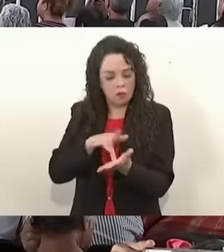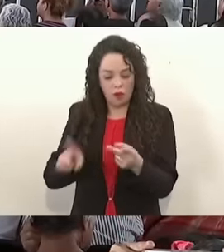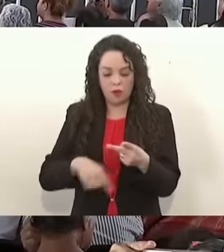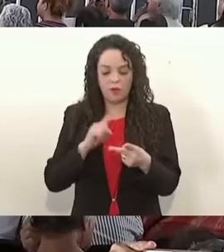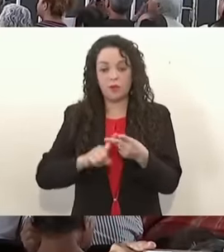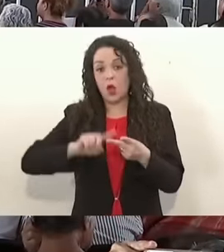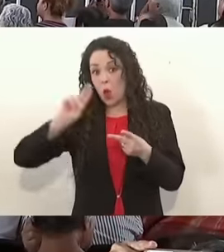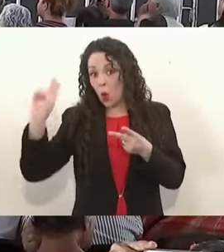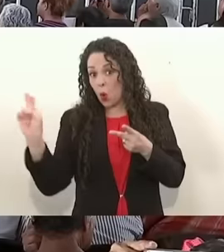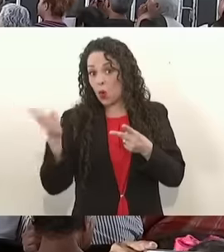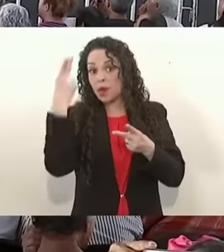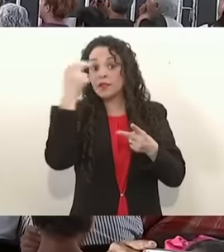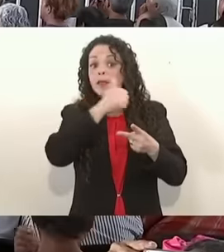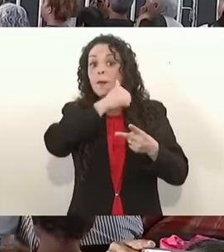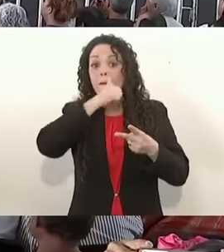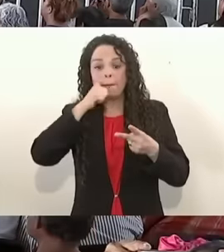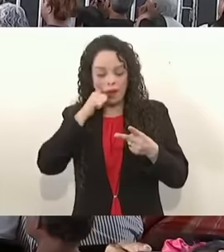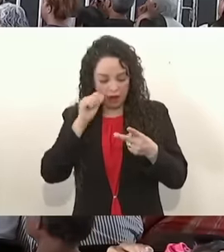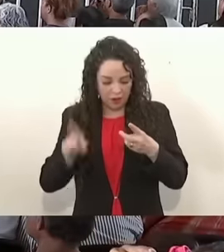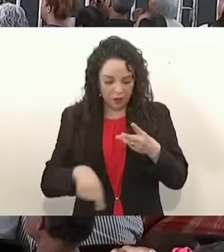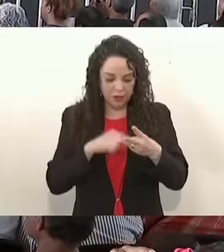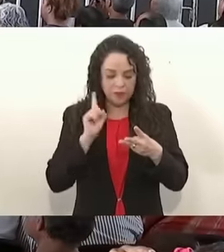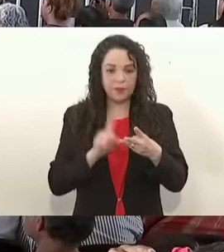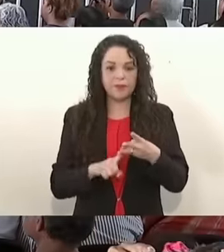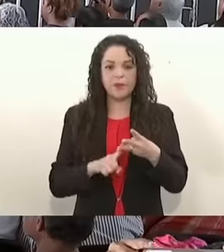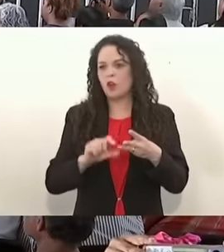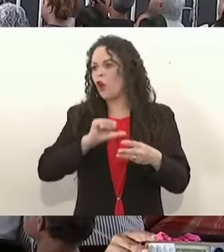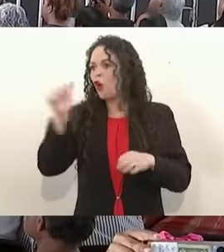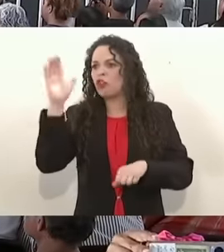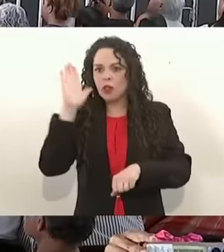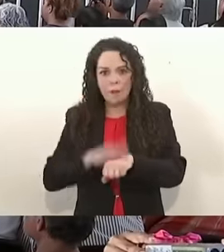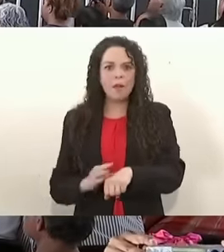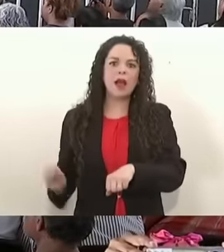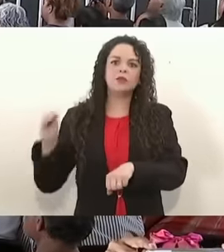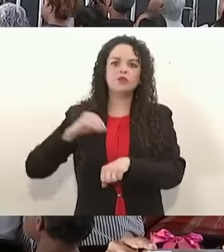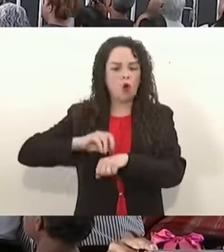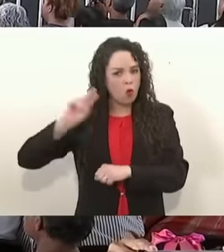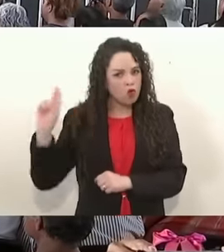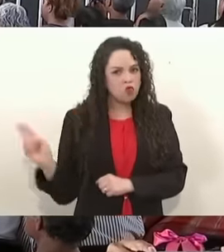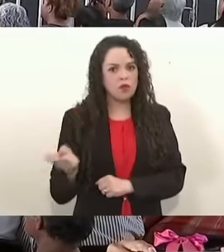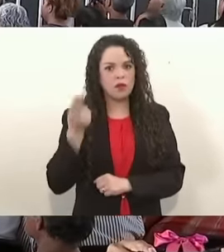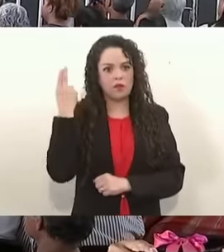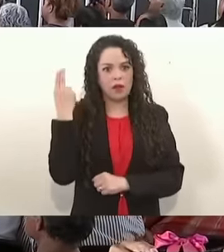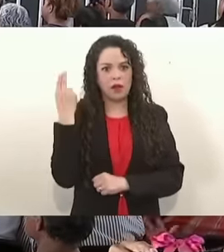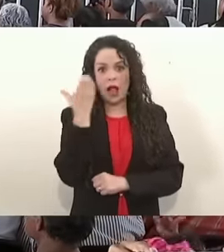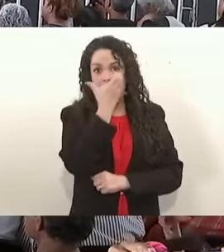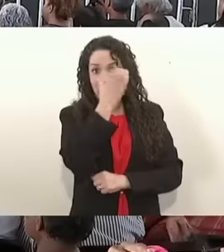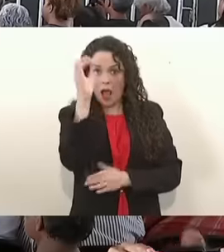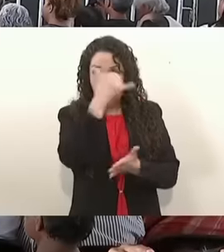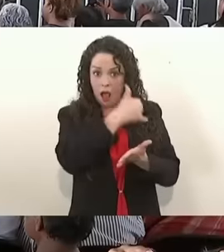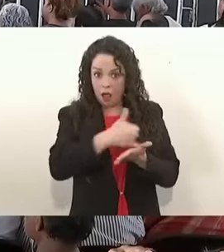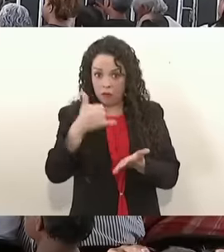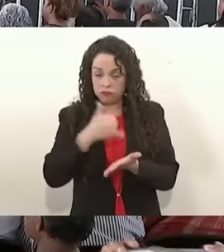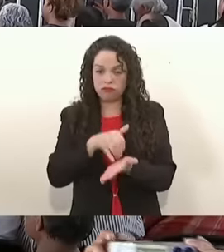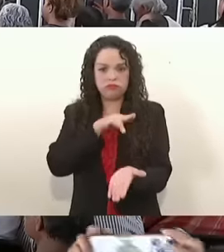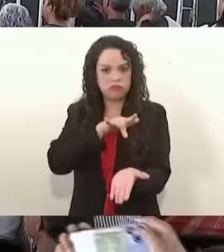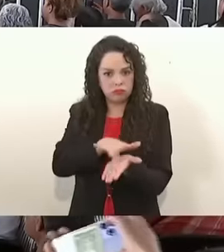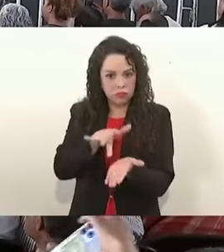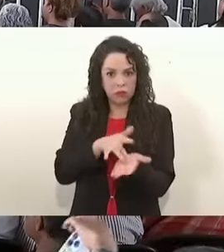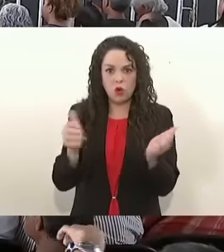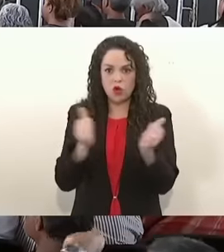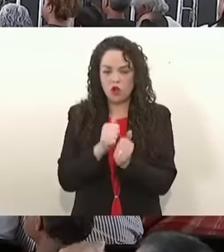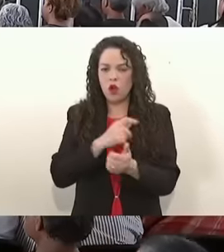universidades Benito Juárez y más universidades, el apoyo al campo, sembrando vida,